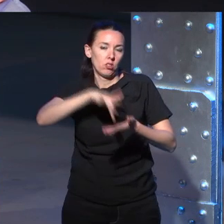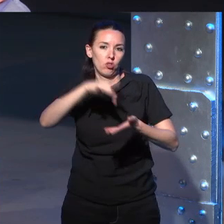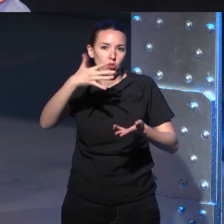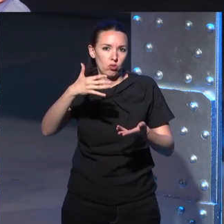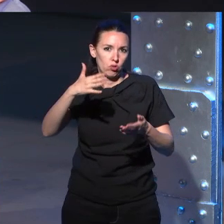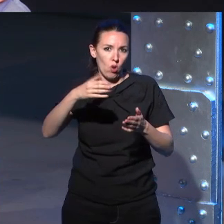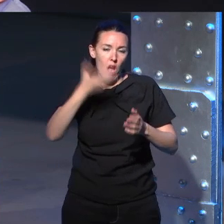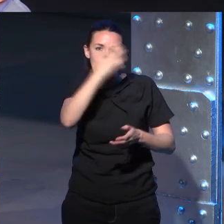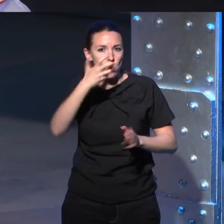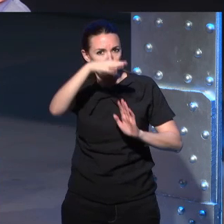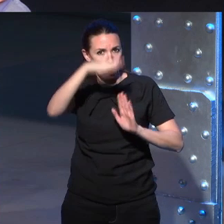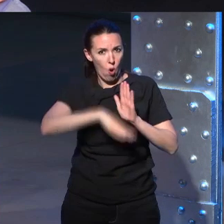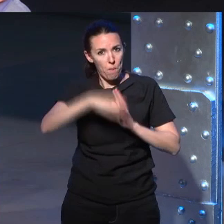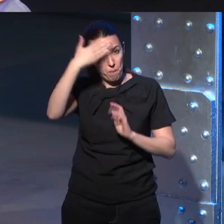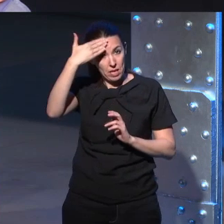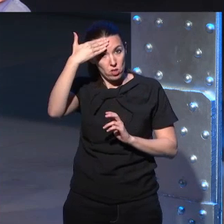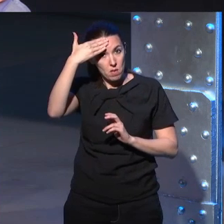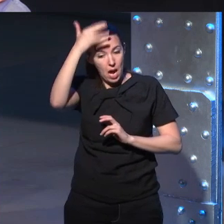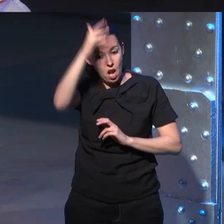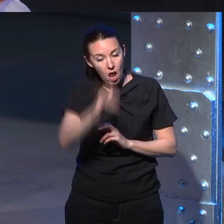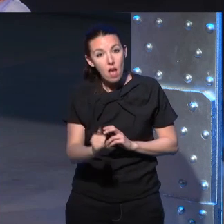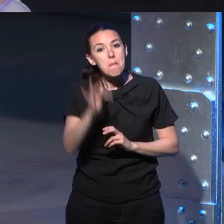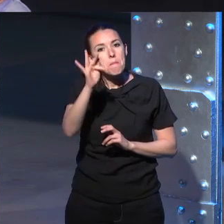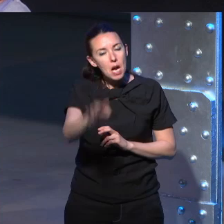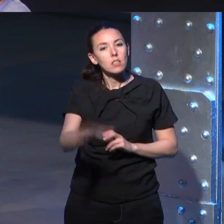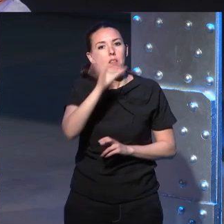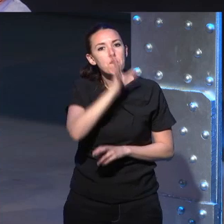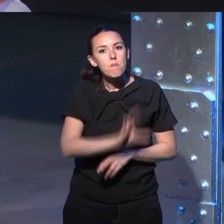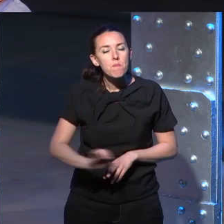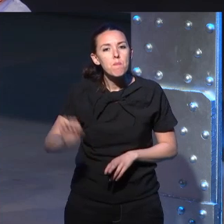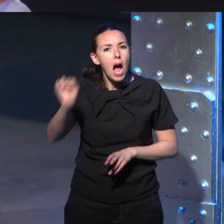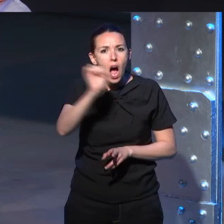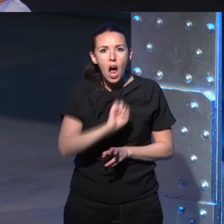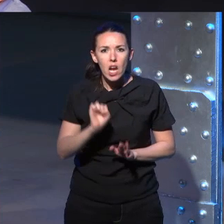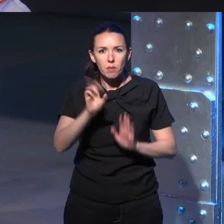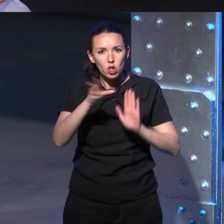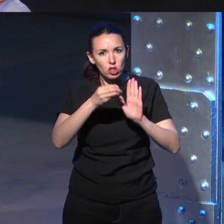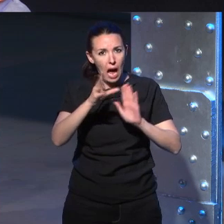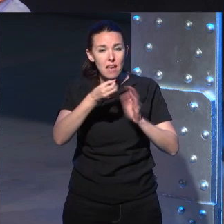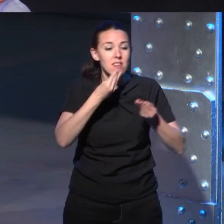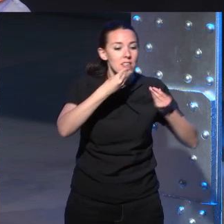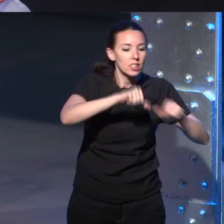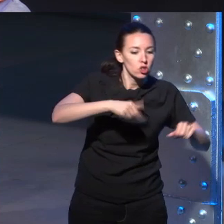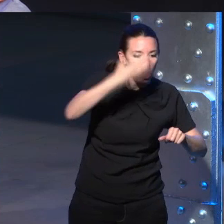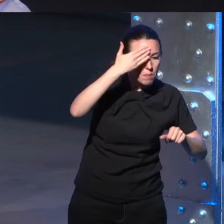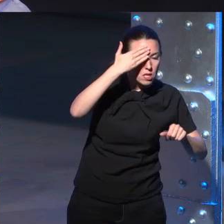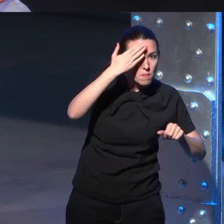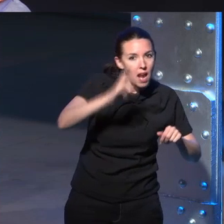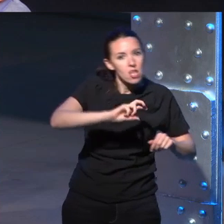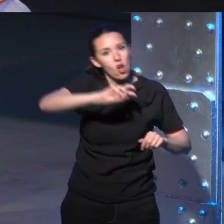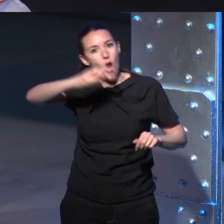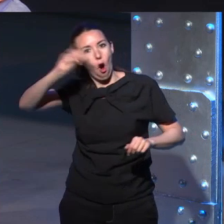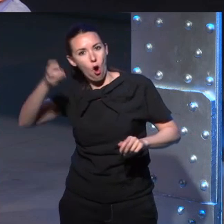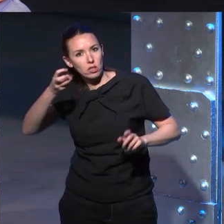cuento principal y una extraordinaria incrustada secuela. Pienso que el